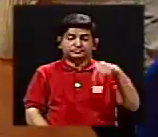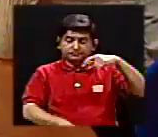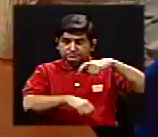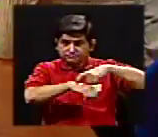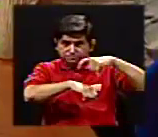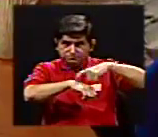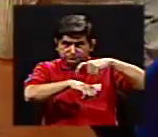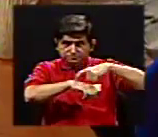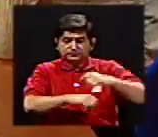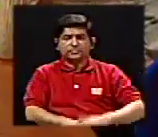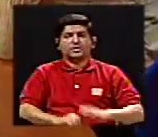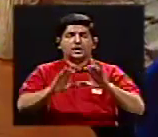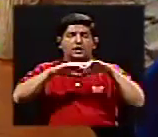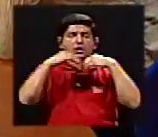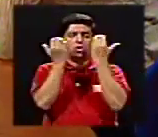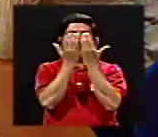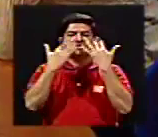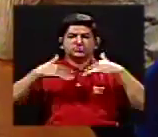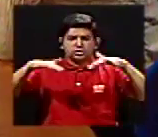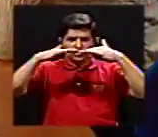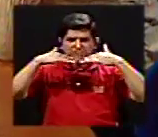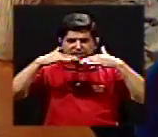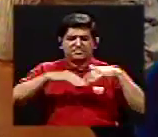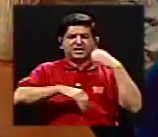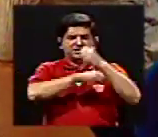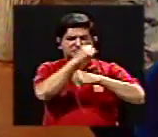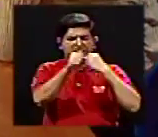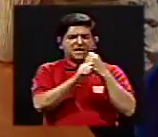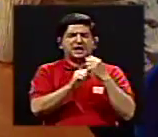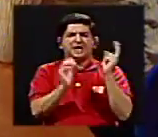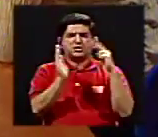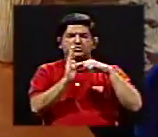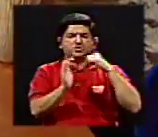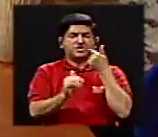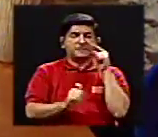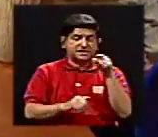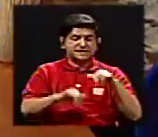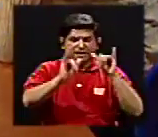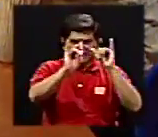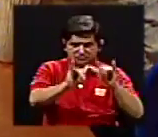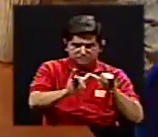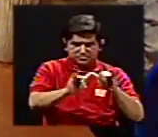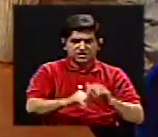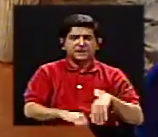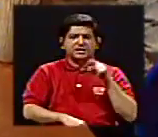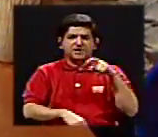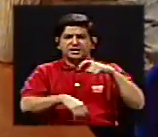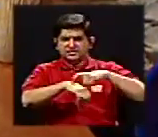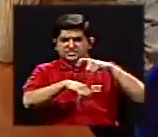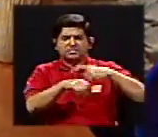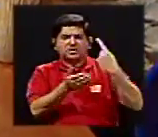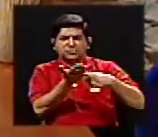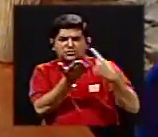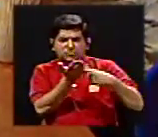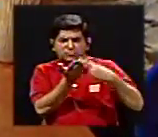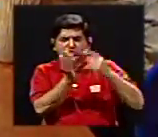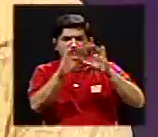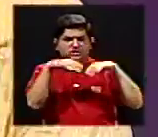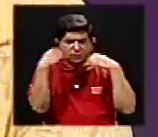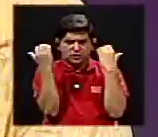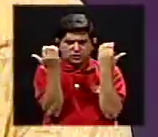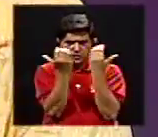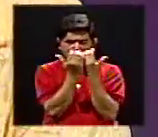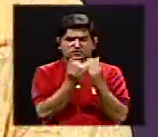este momento en la Comisión de Ambiente, ¿verdad? Desde el año 2010 está en la Comisión de Ambiente y está siendo discutido por esa